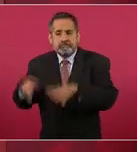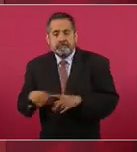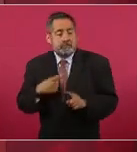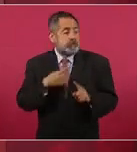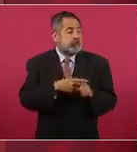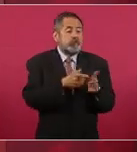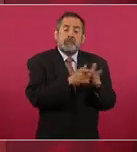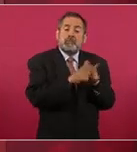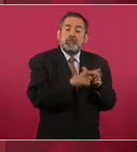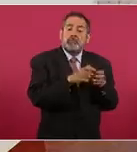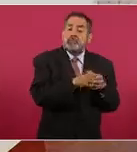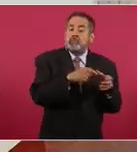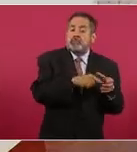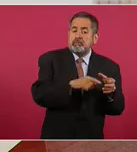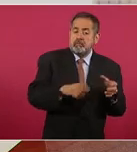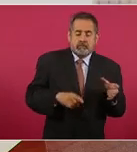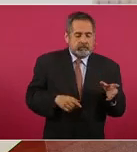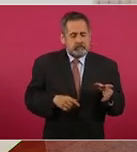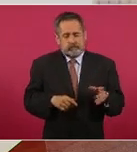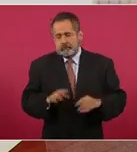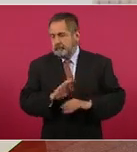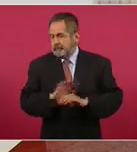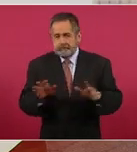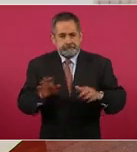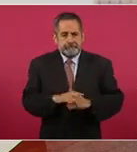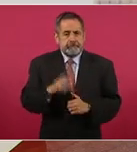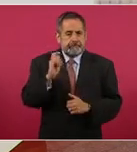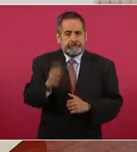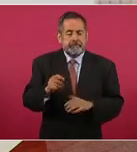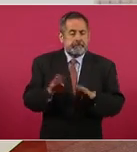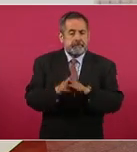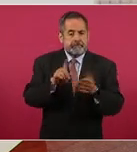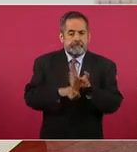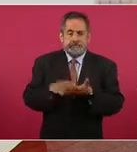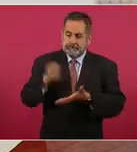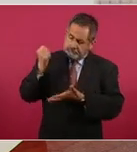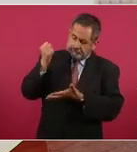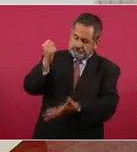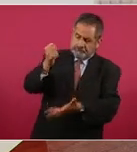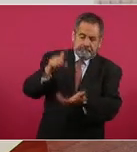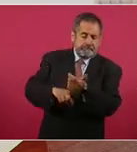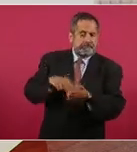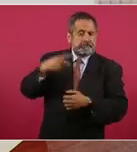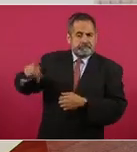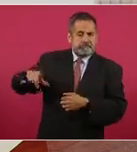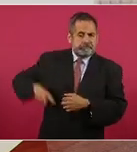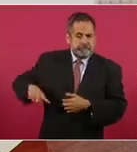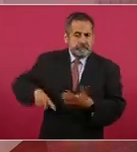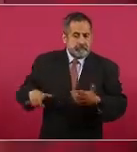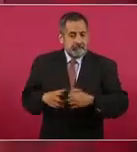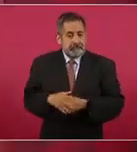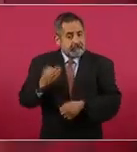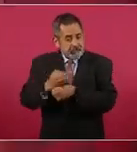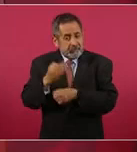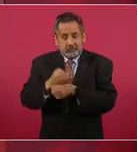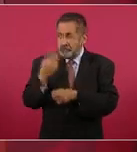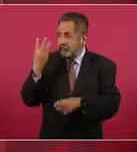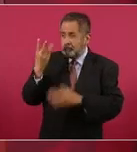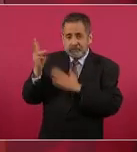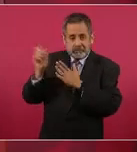porque se trata de presupuesto público. Imagínense lo que se está